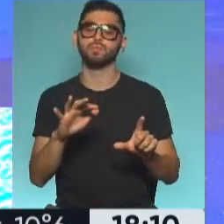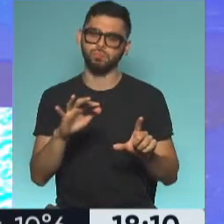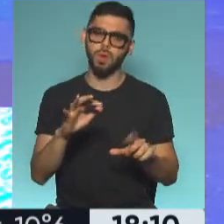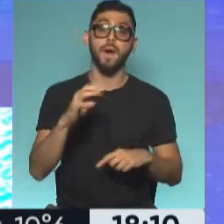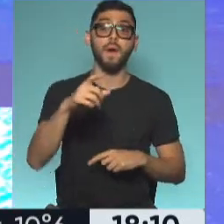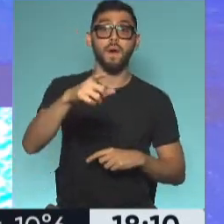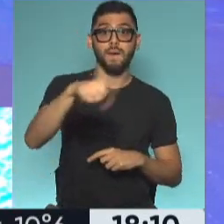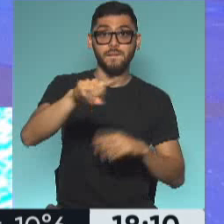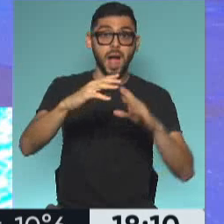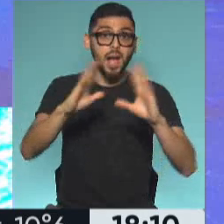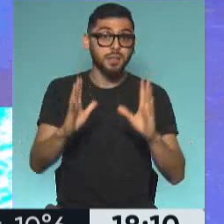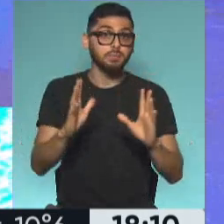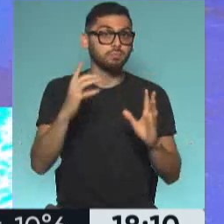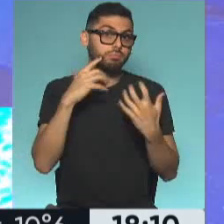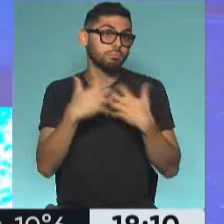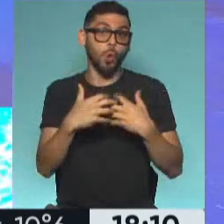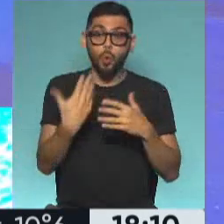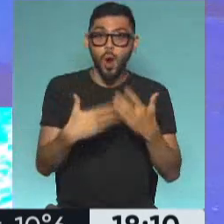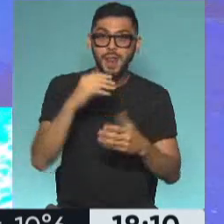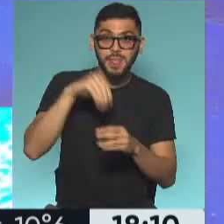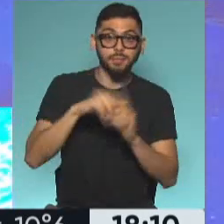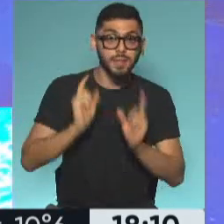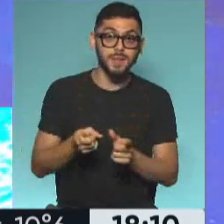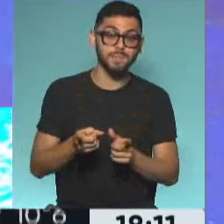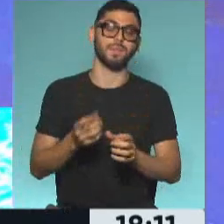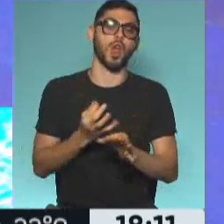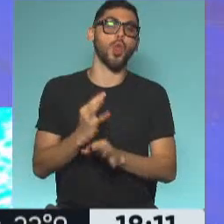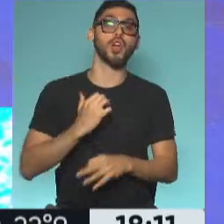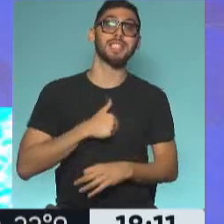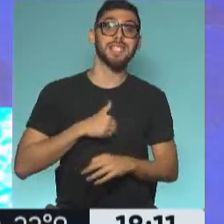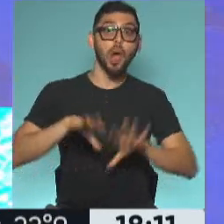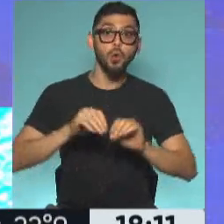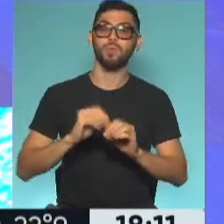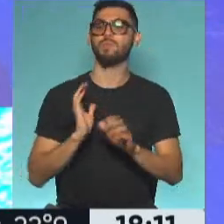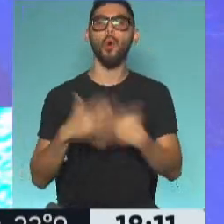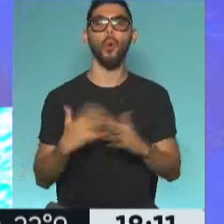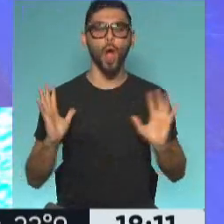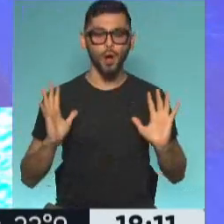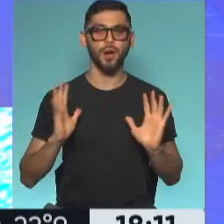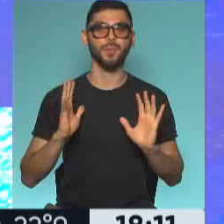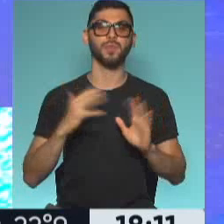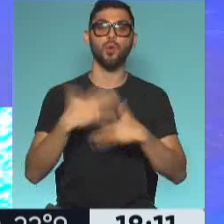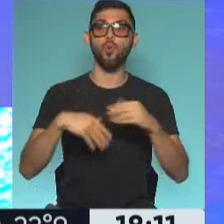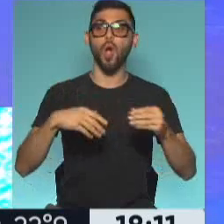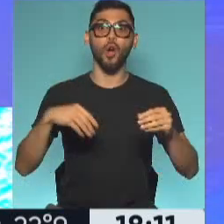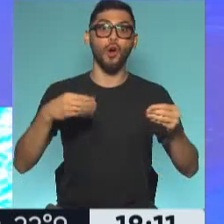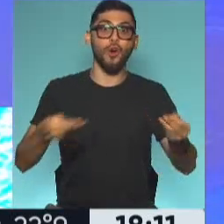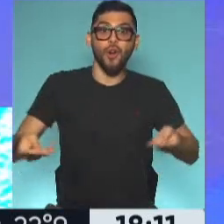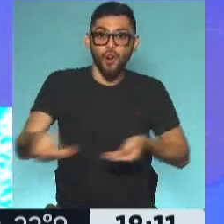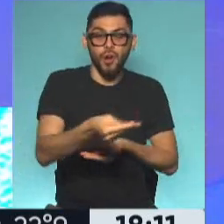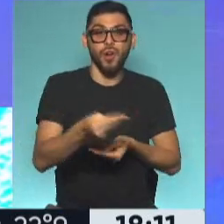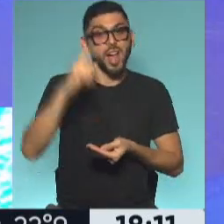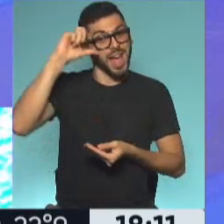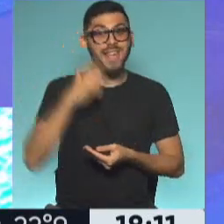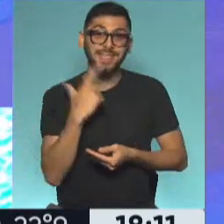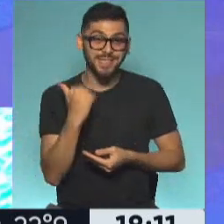ustedes en sus casas también pueden jugar. Educación sexual integral de una manera lúdica. Arranca el juego de la OCA de la ESI. Francesca, ¿estás